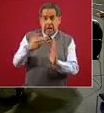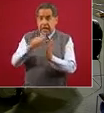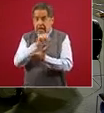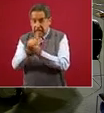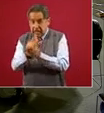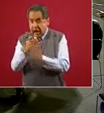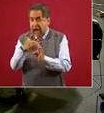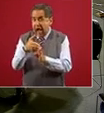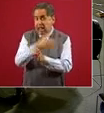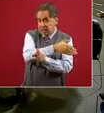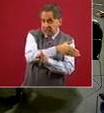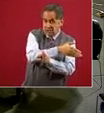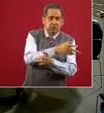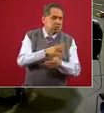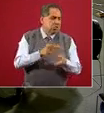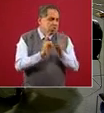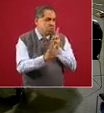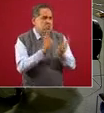la ley.